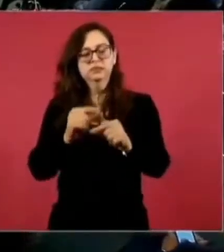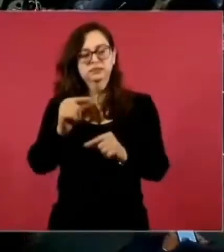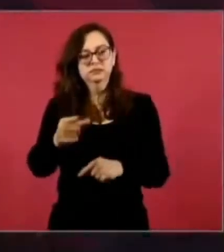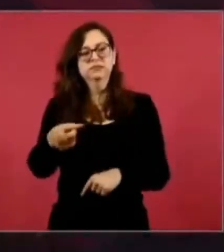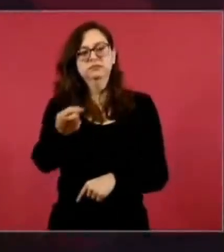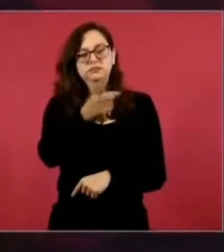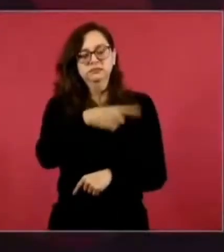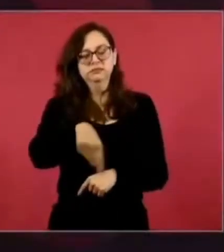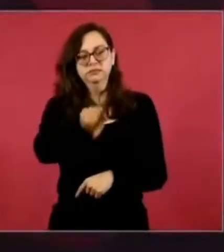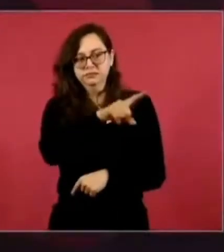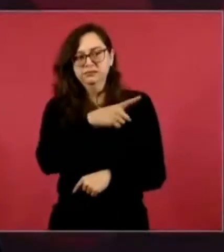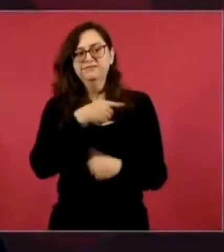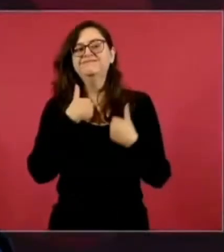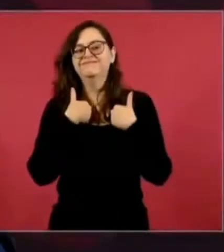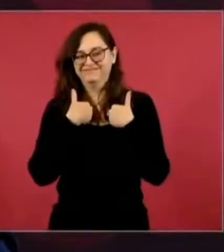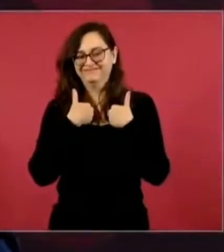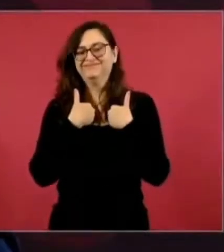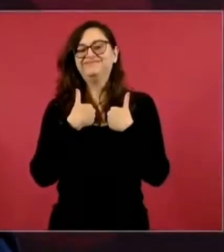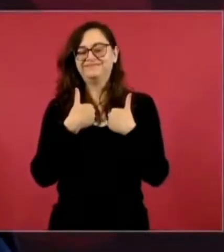que